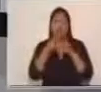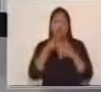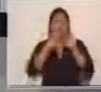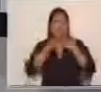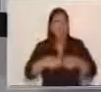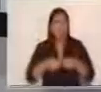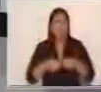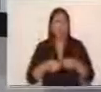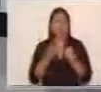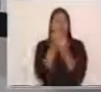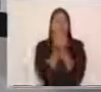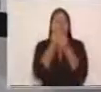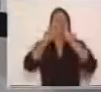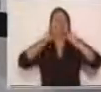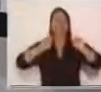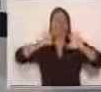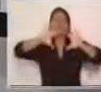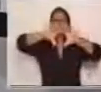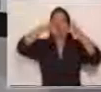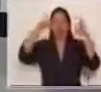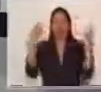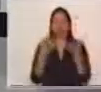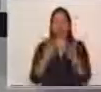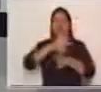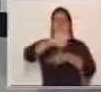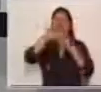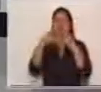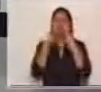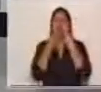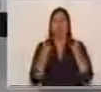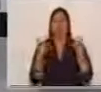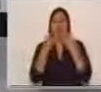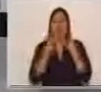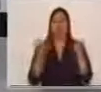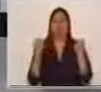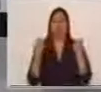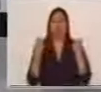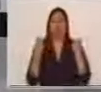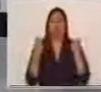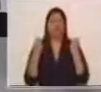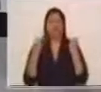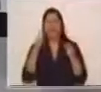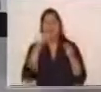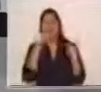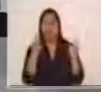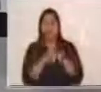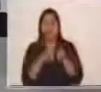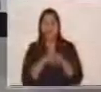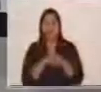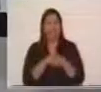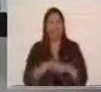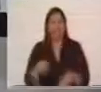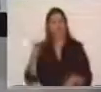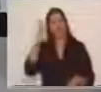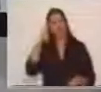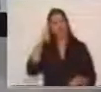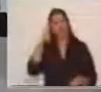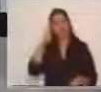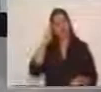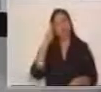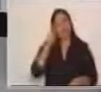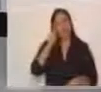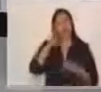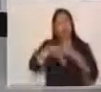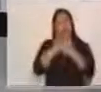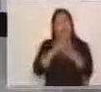nuestro planeta de toda la contaminación que pueda estar alrededor. Asimismo también, recuerda también, por último, lávate